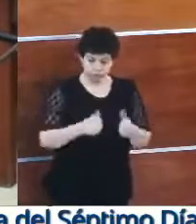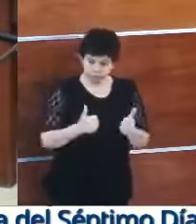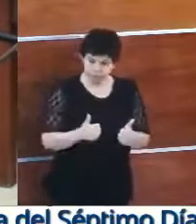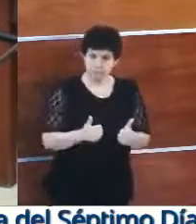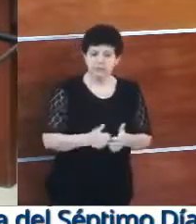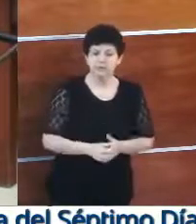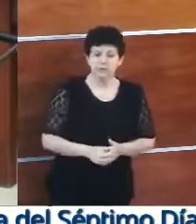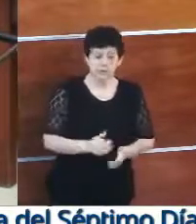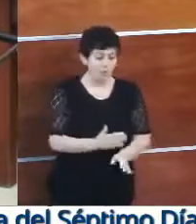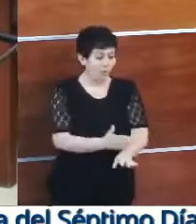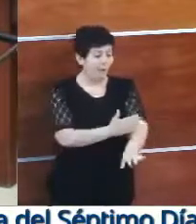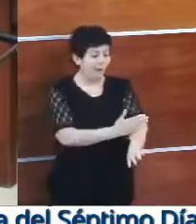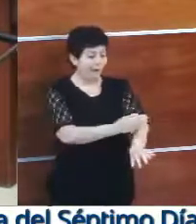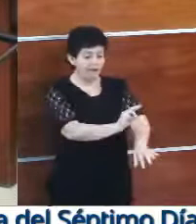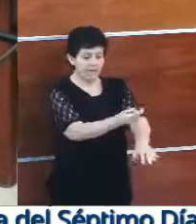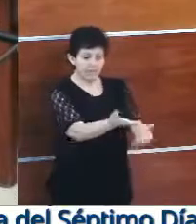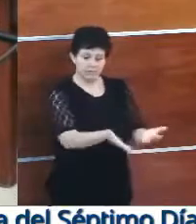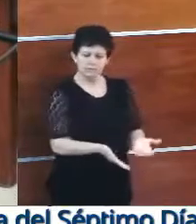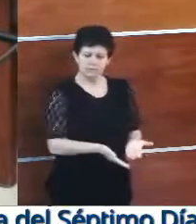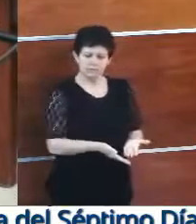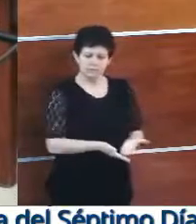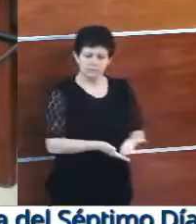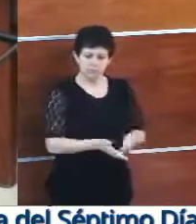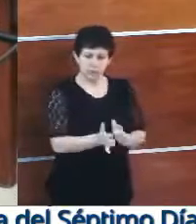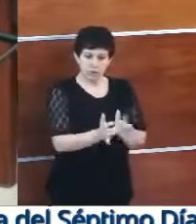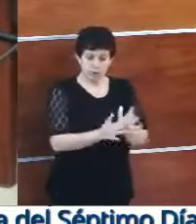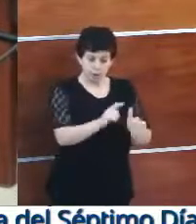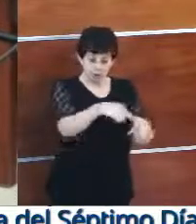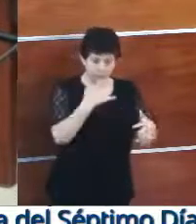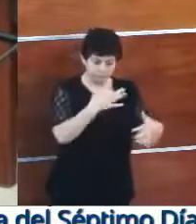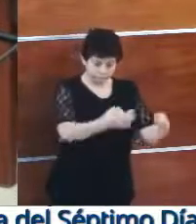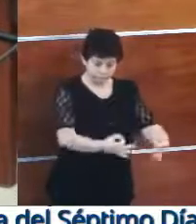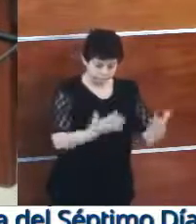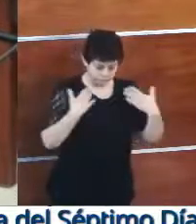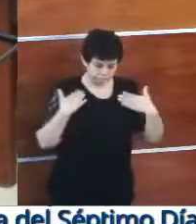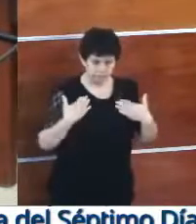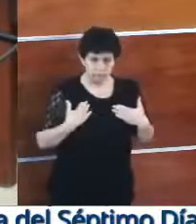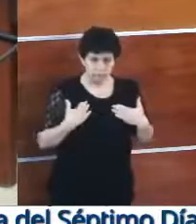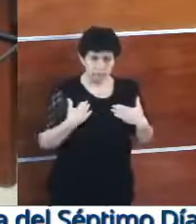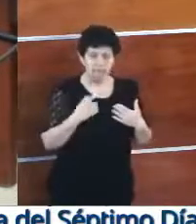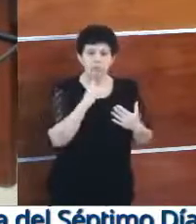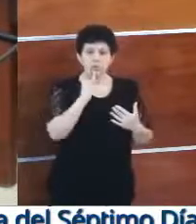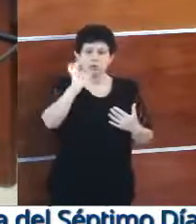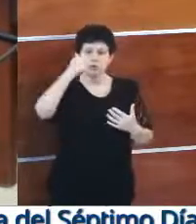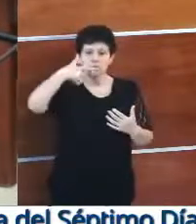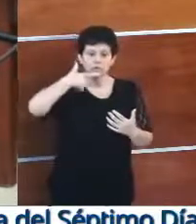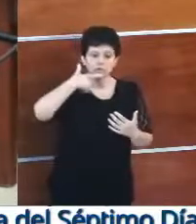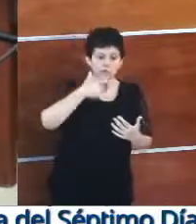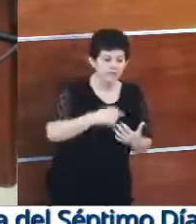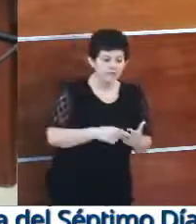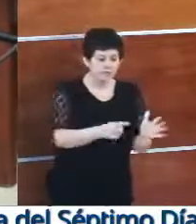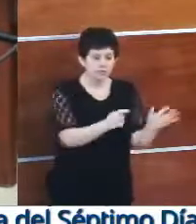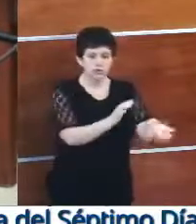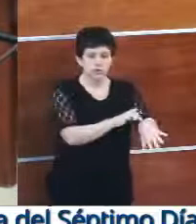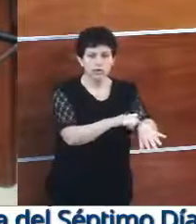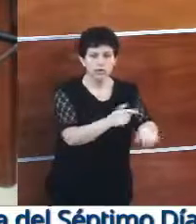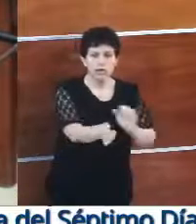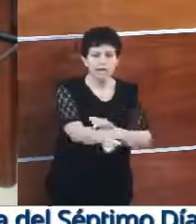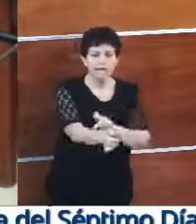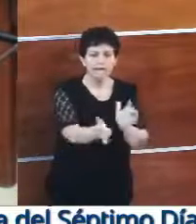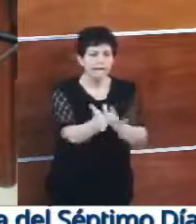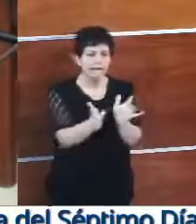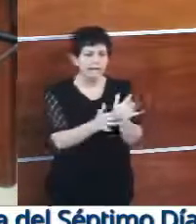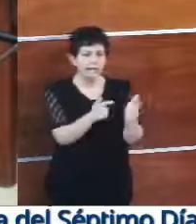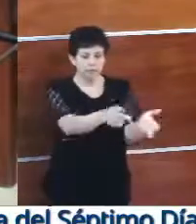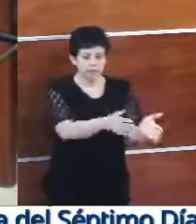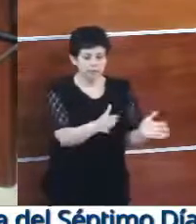muerte y después de la resurrección. Tomás toca al Cristo resucitado, tiene cuerpo,